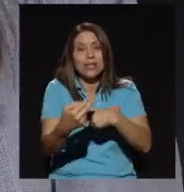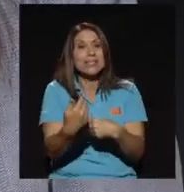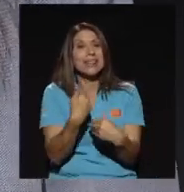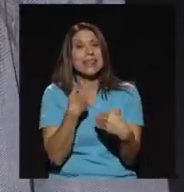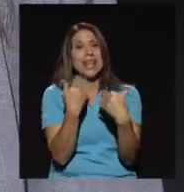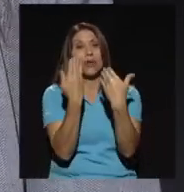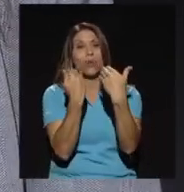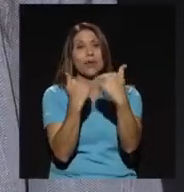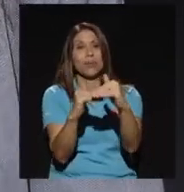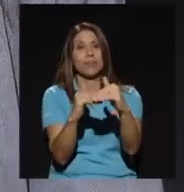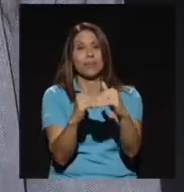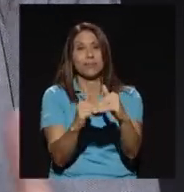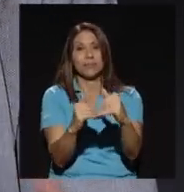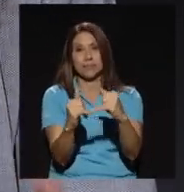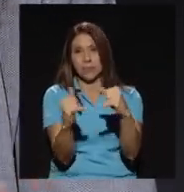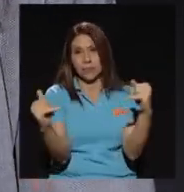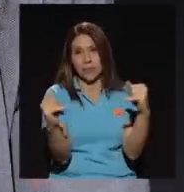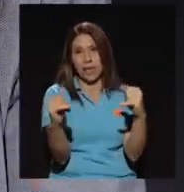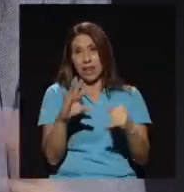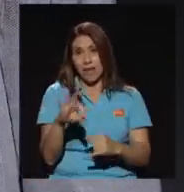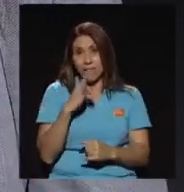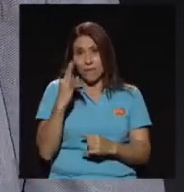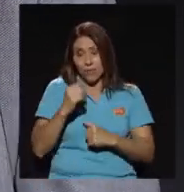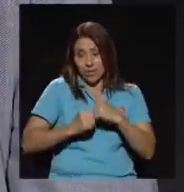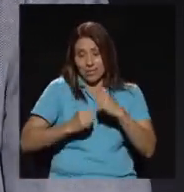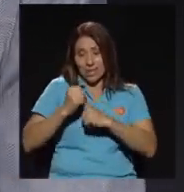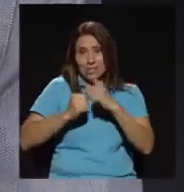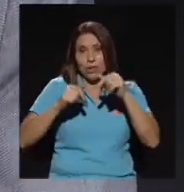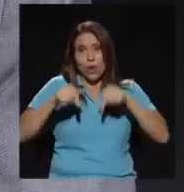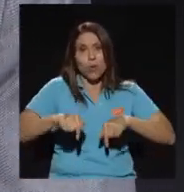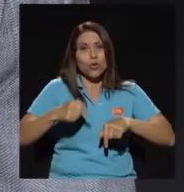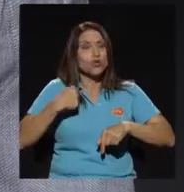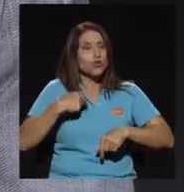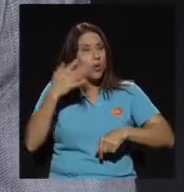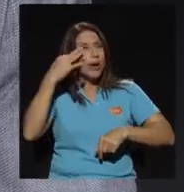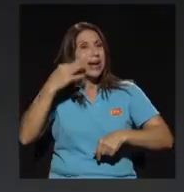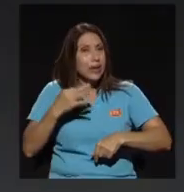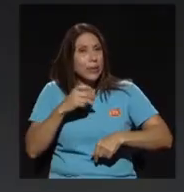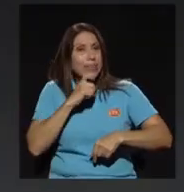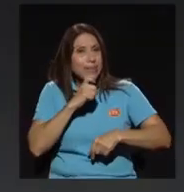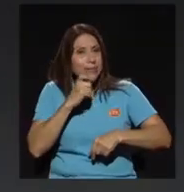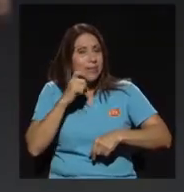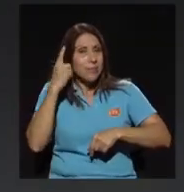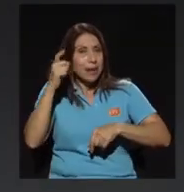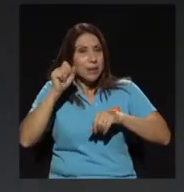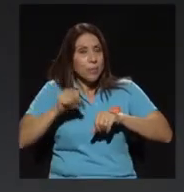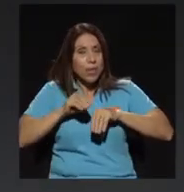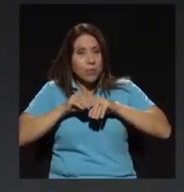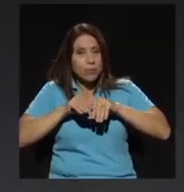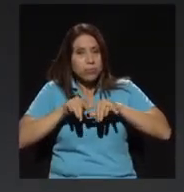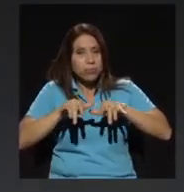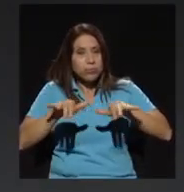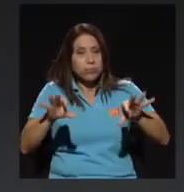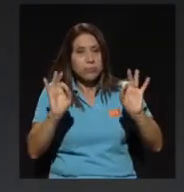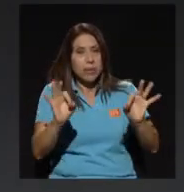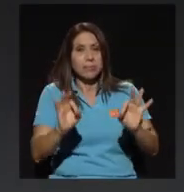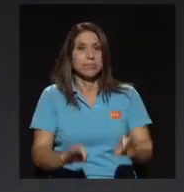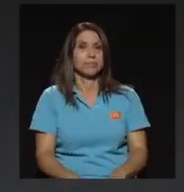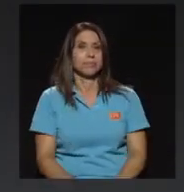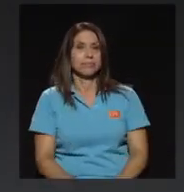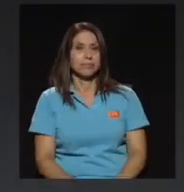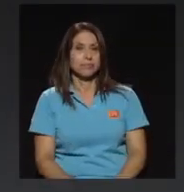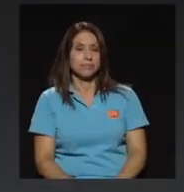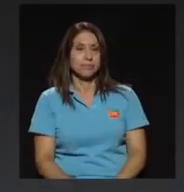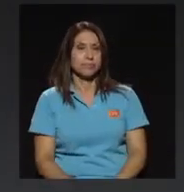como está estructurado hoy, yo veo dificultad para que se expandiera de manera importante. Nos debe quedar como medio